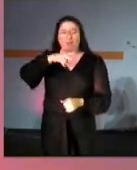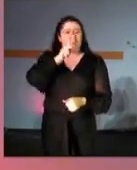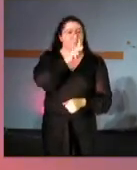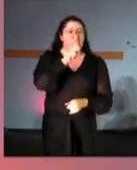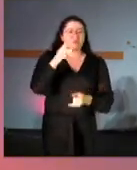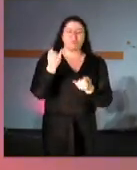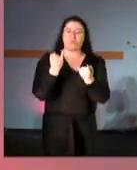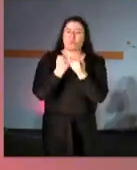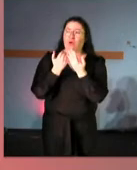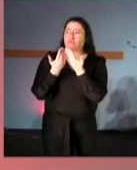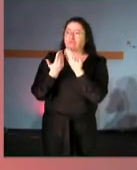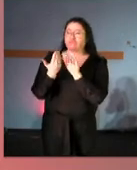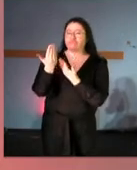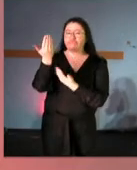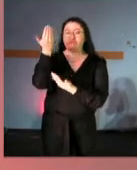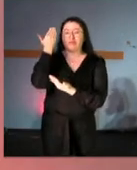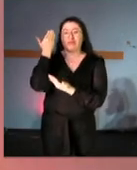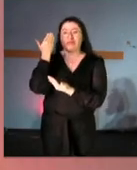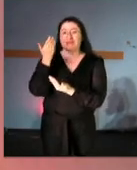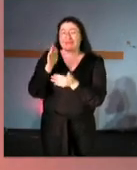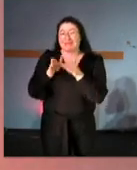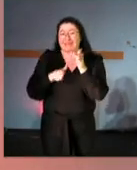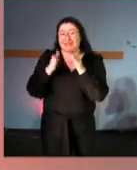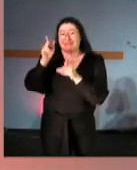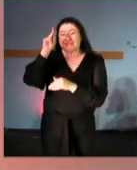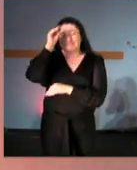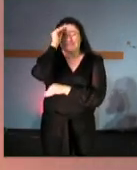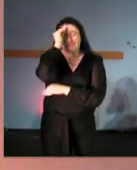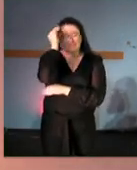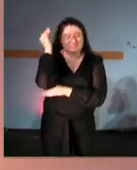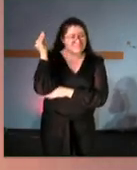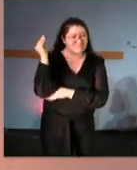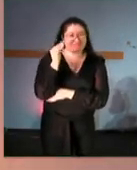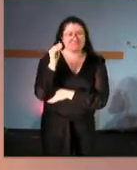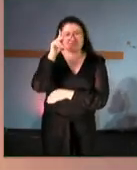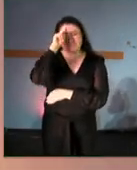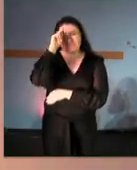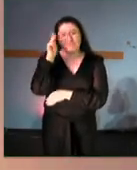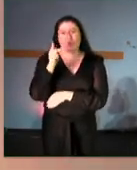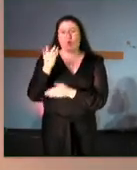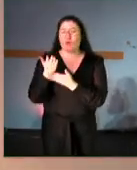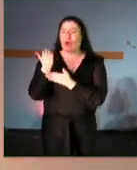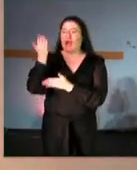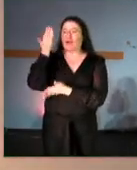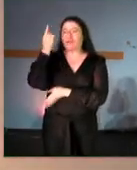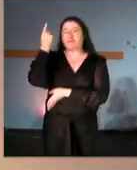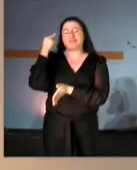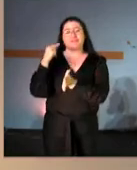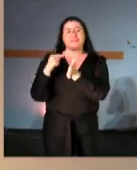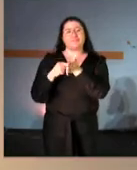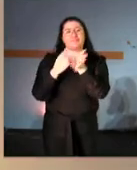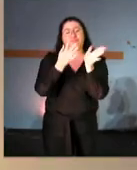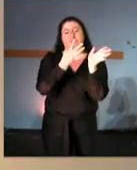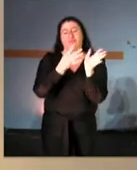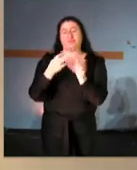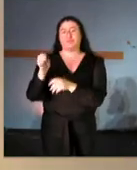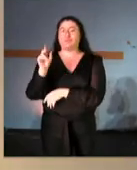similares y en algunos aspectos hasta peores que la dictadura que vencimos en